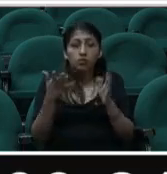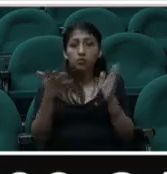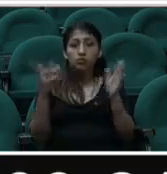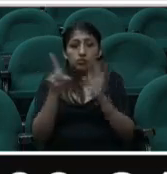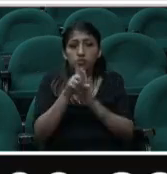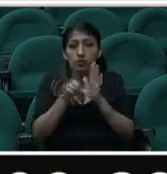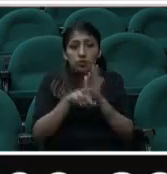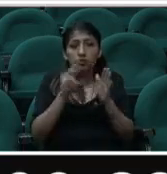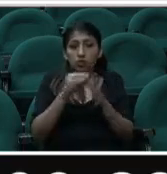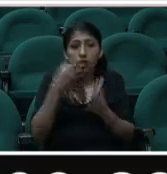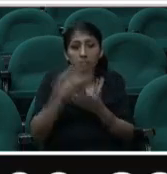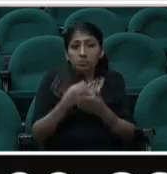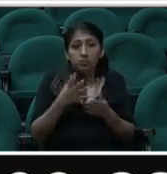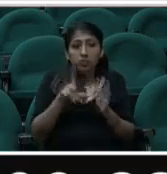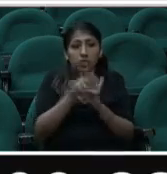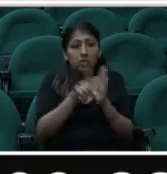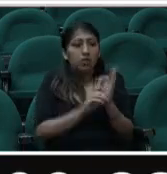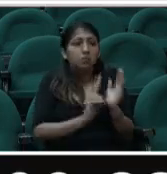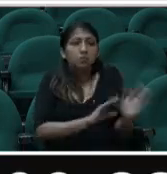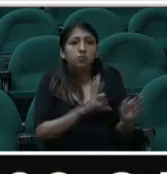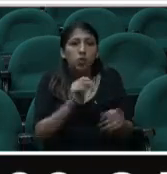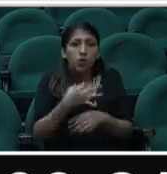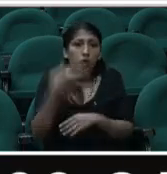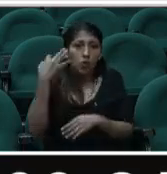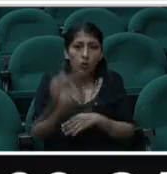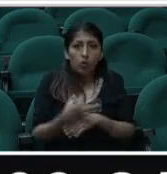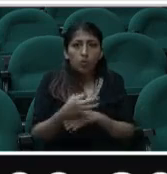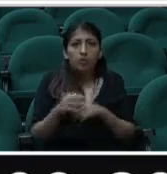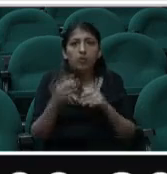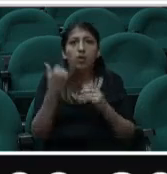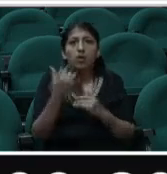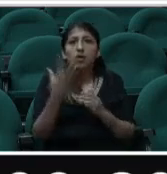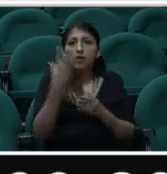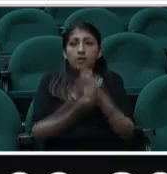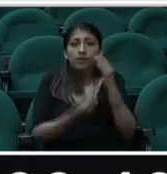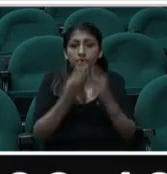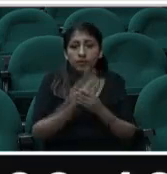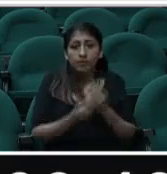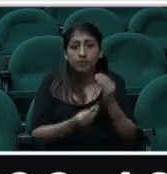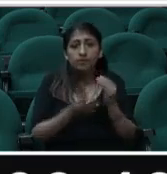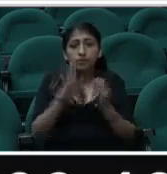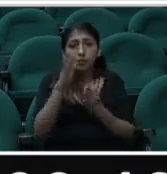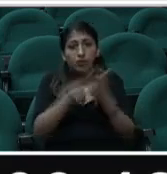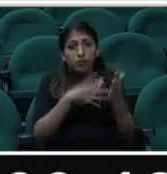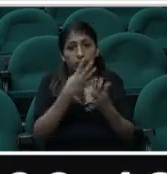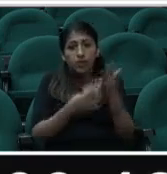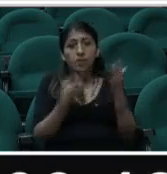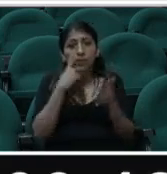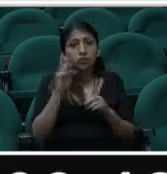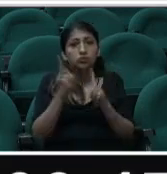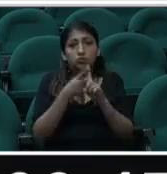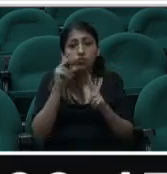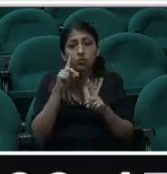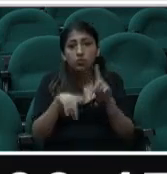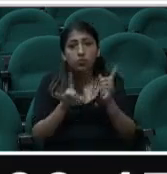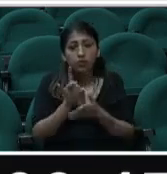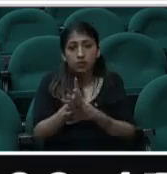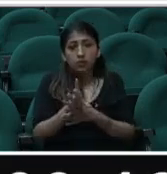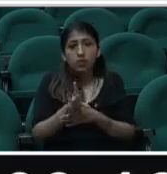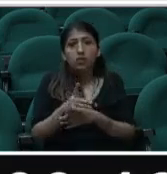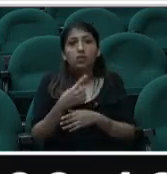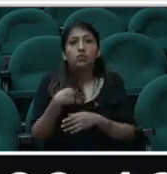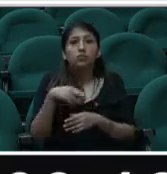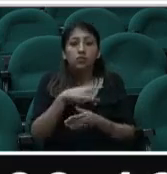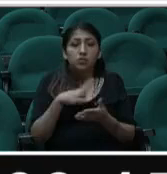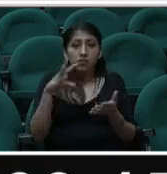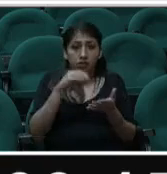existen que no se están aplicando muchas herramientas existe una falencia ahora como hemos planteado en la tabla pero por sí sola no se puede eliminar esto es lo